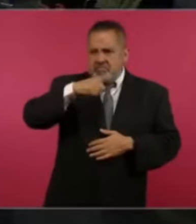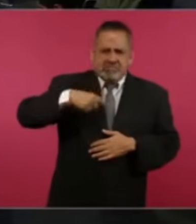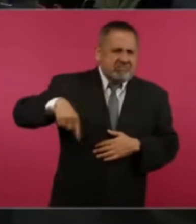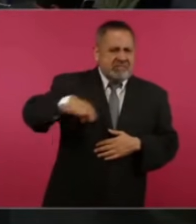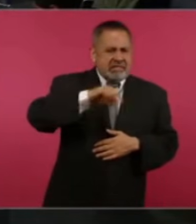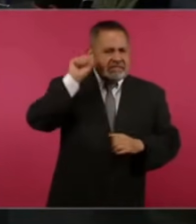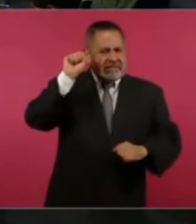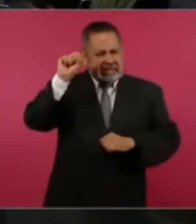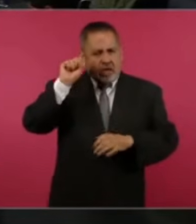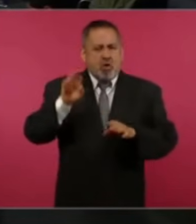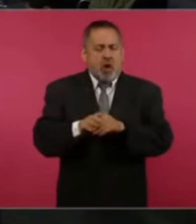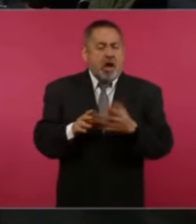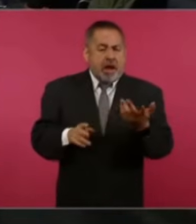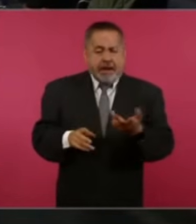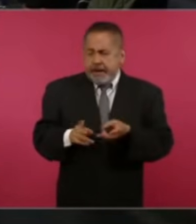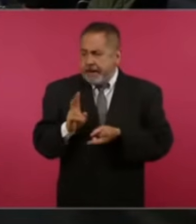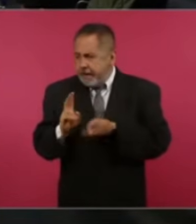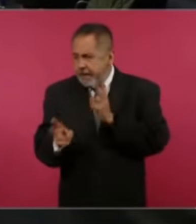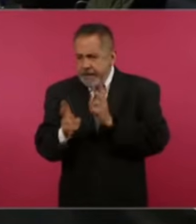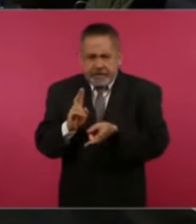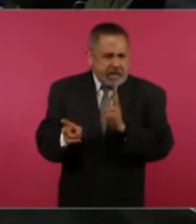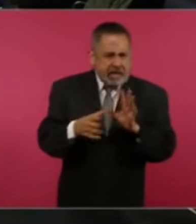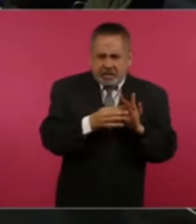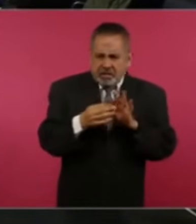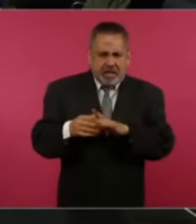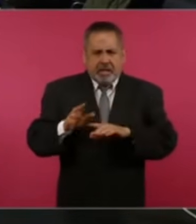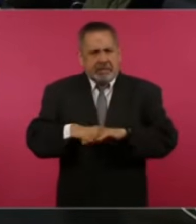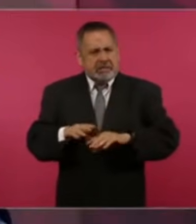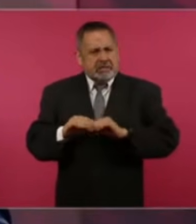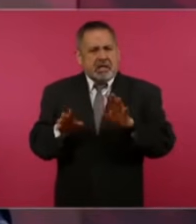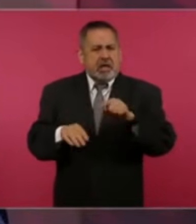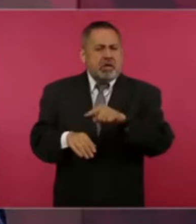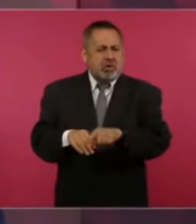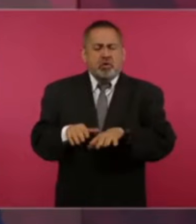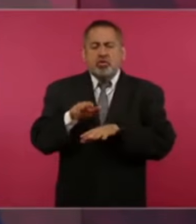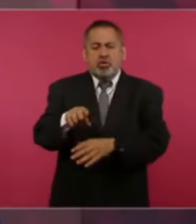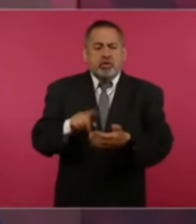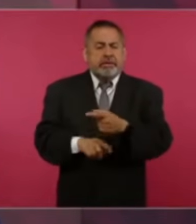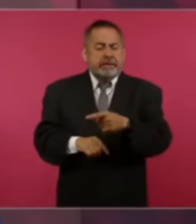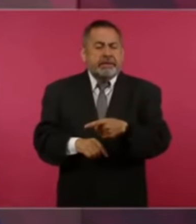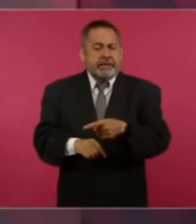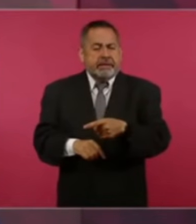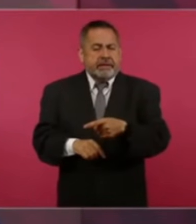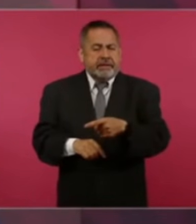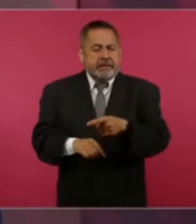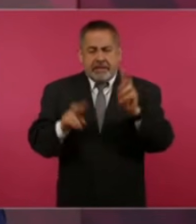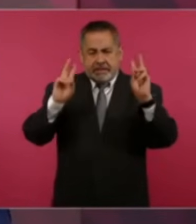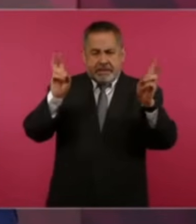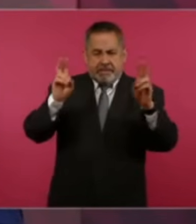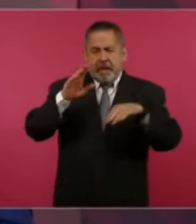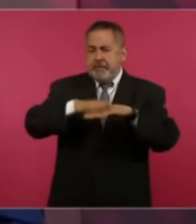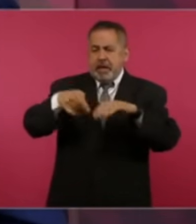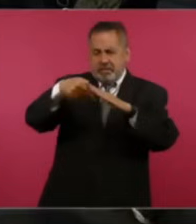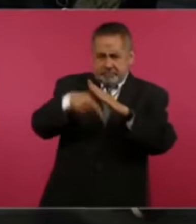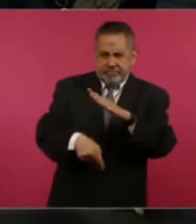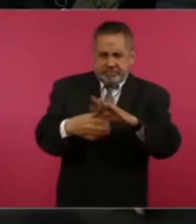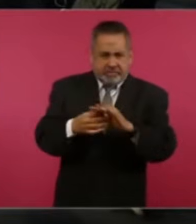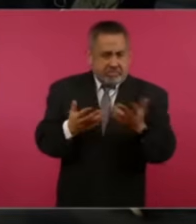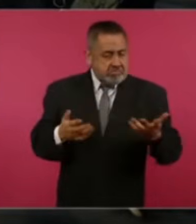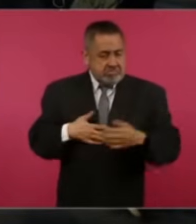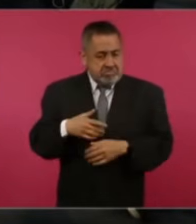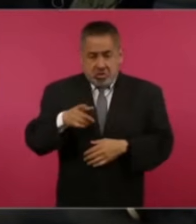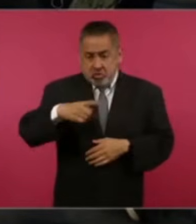sindicales y vamos a hablar más sobre el tema.